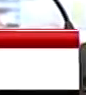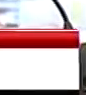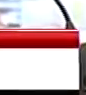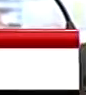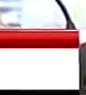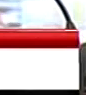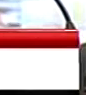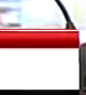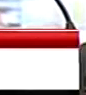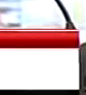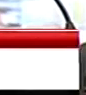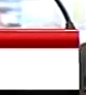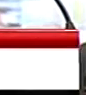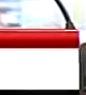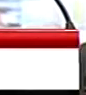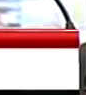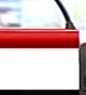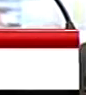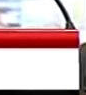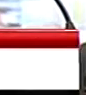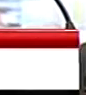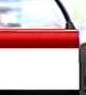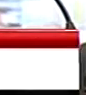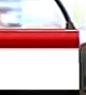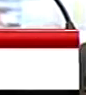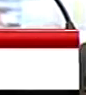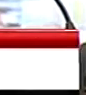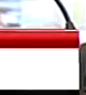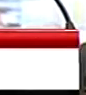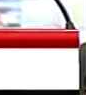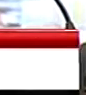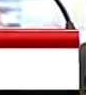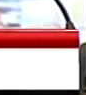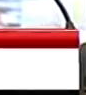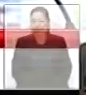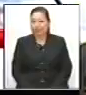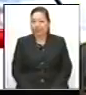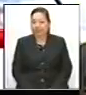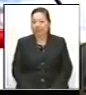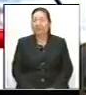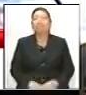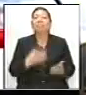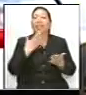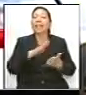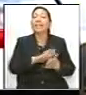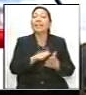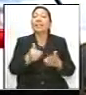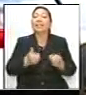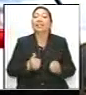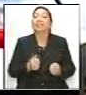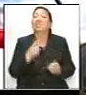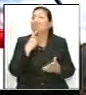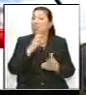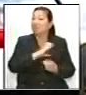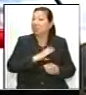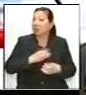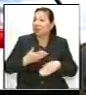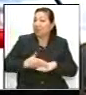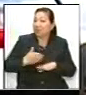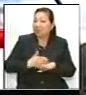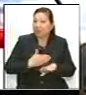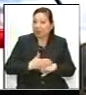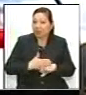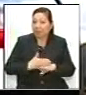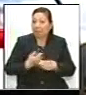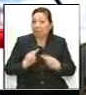ver. Ya existen criterios para saber cuándo se configura la objeción por razones de conciencia. Fueron desarrollados por las